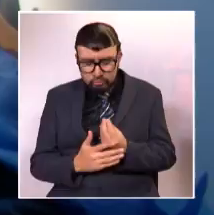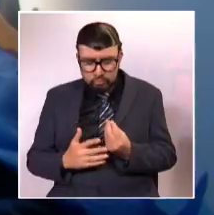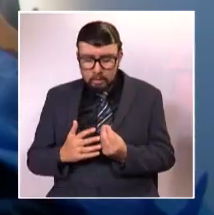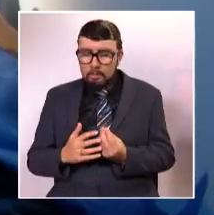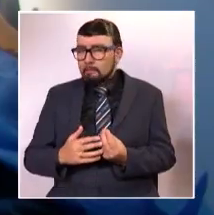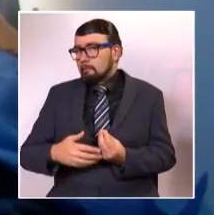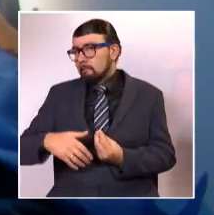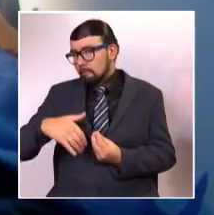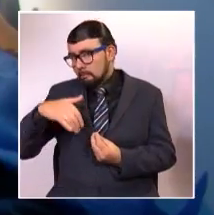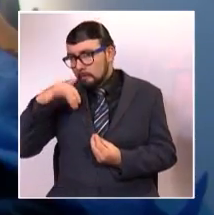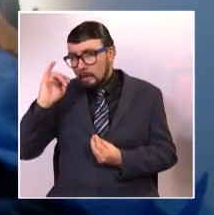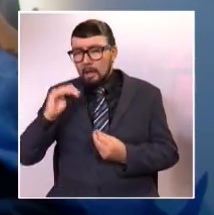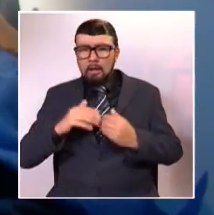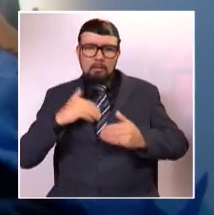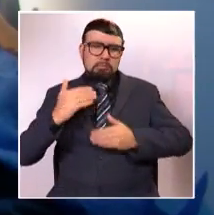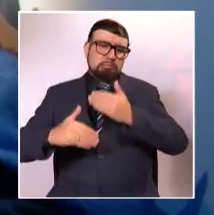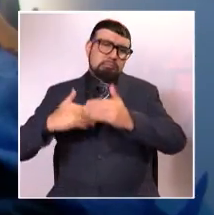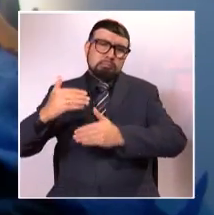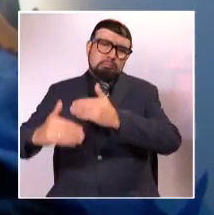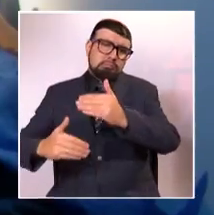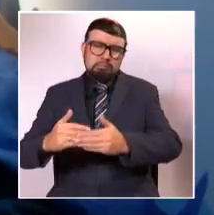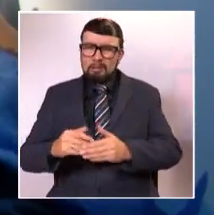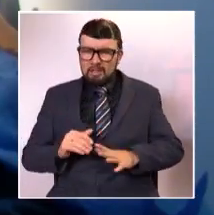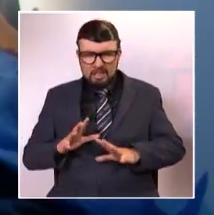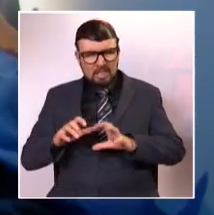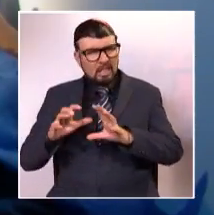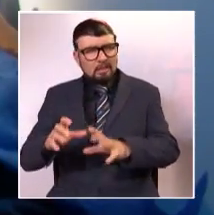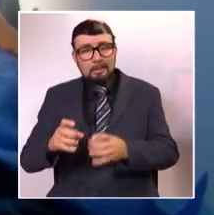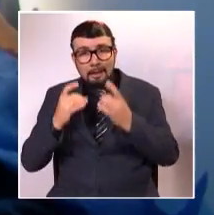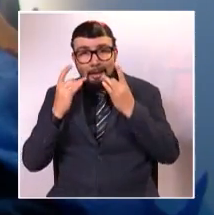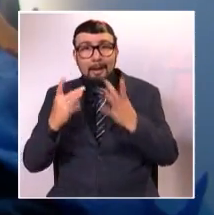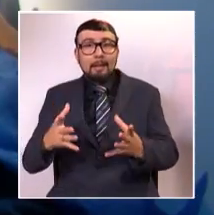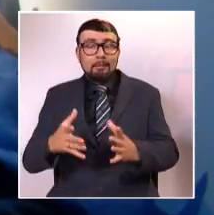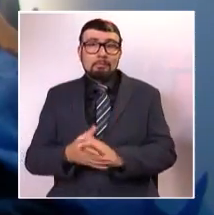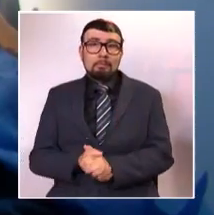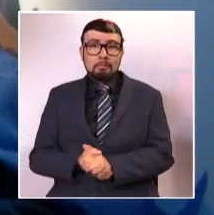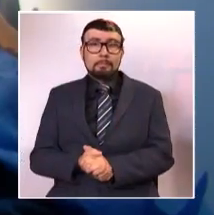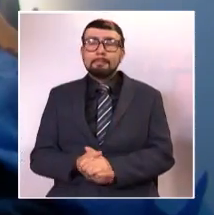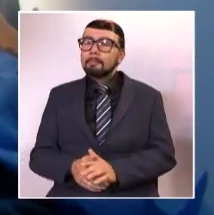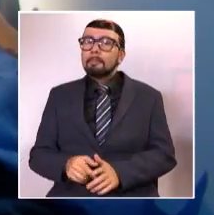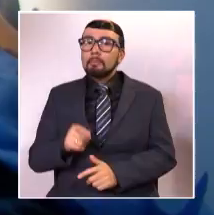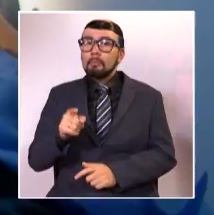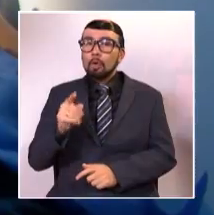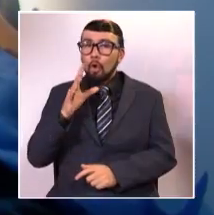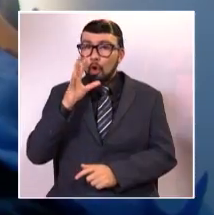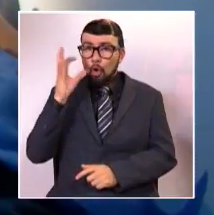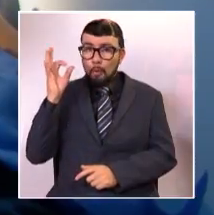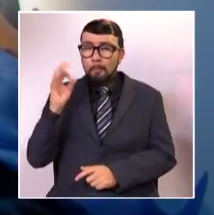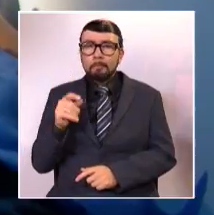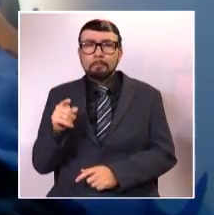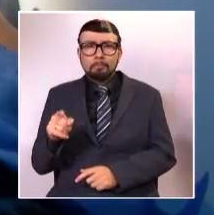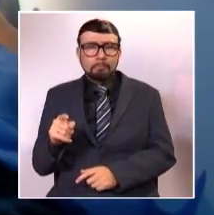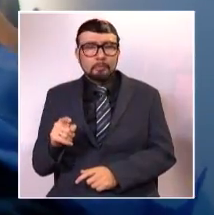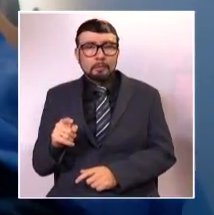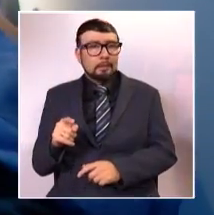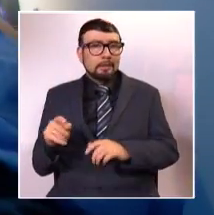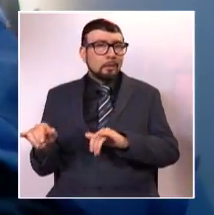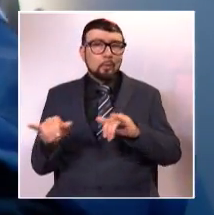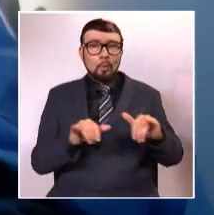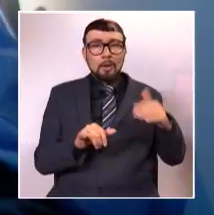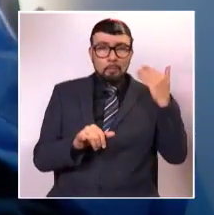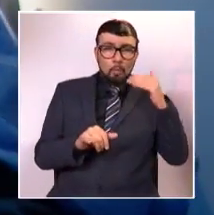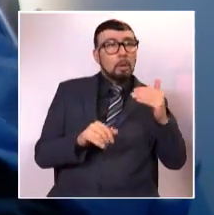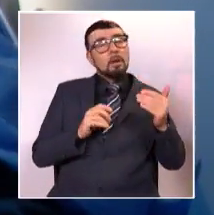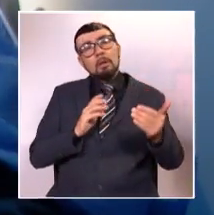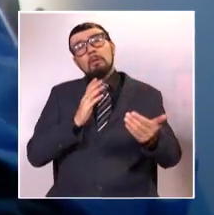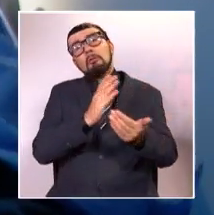demasiado tarde porque es un cáncer muy agresivo. Entonces, así como el hombre tiene, digamos que como la mujer también hace su